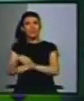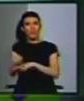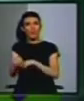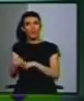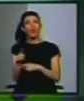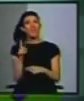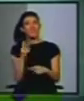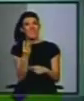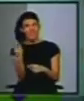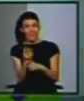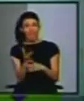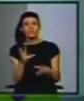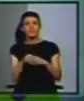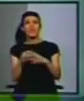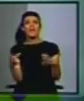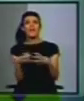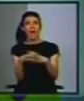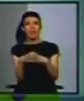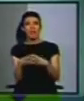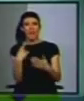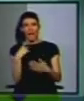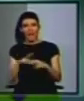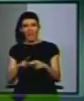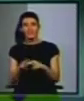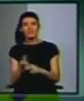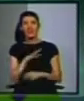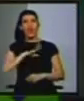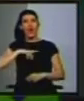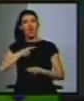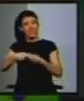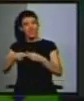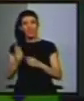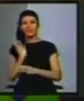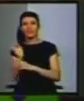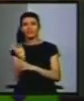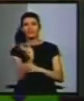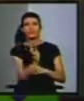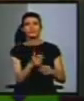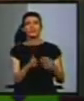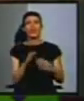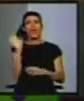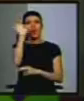banda que se dedicaba a robar joyerías en Europa.